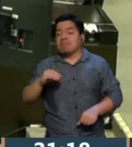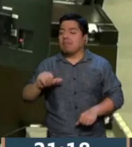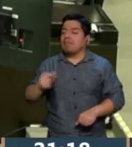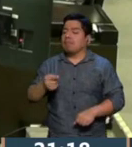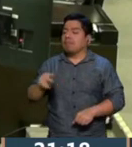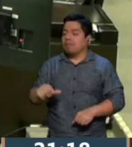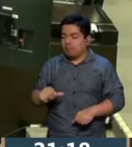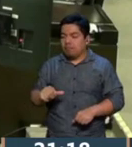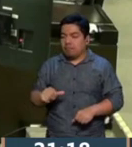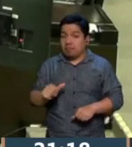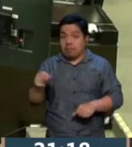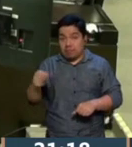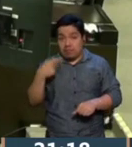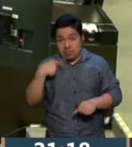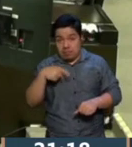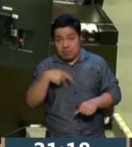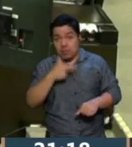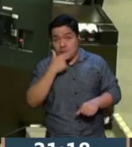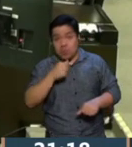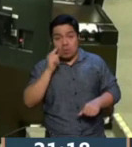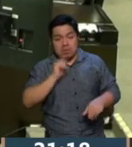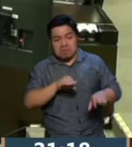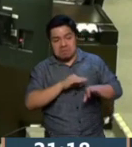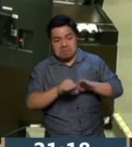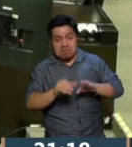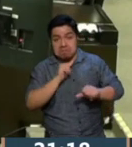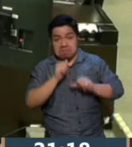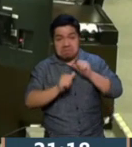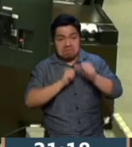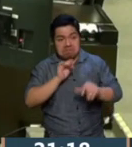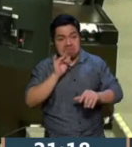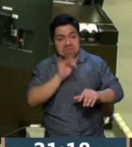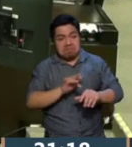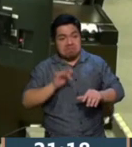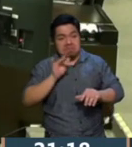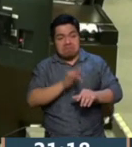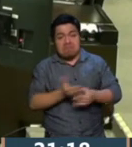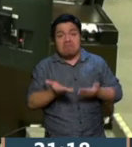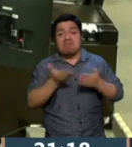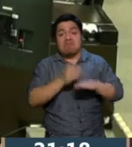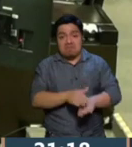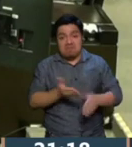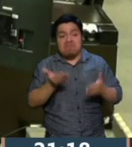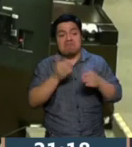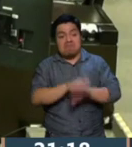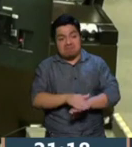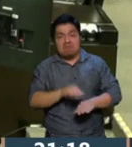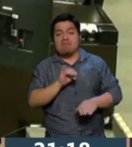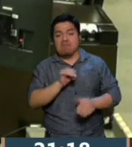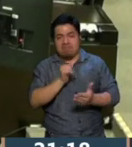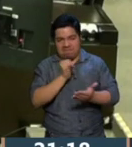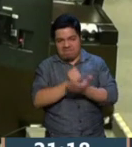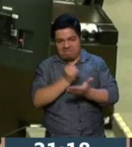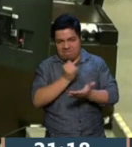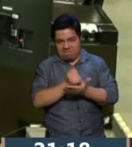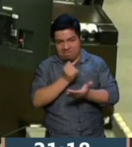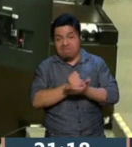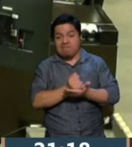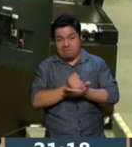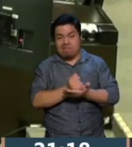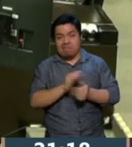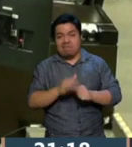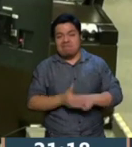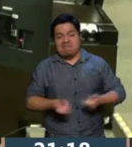que pese a que el trabajador no le está aportando, los bancos sí le siguen cobrando comisiones para